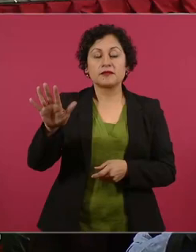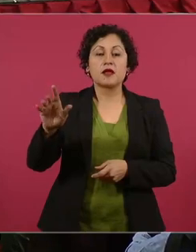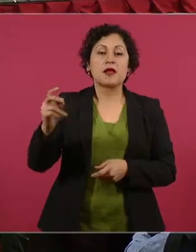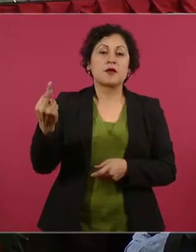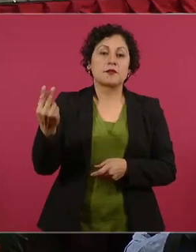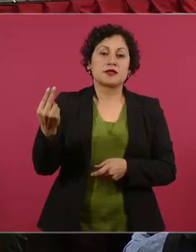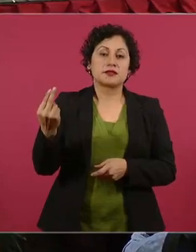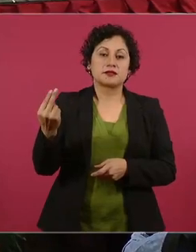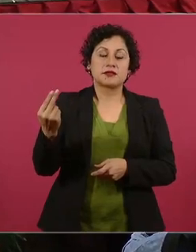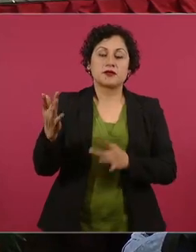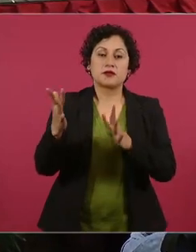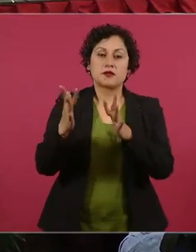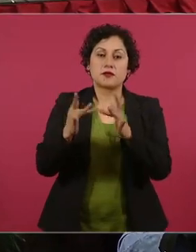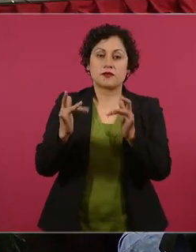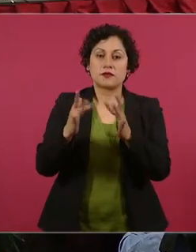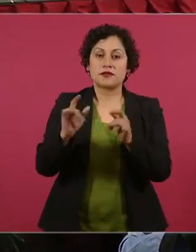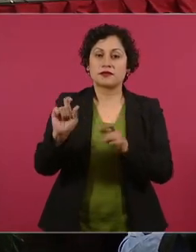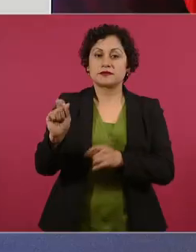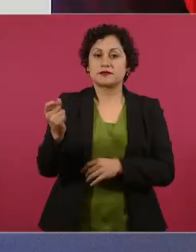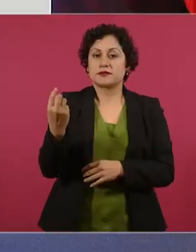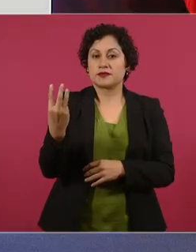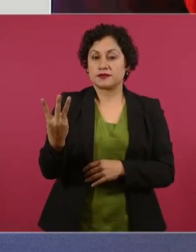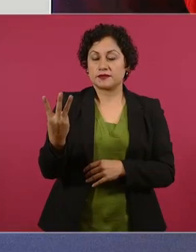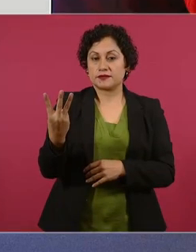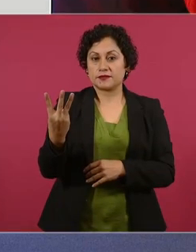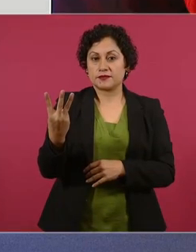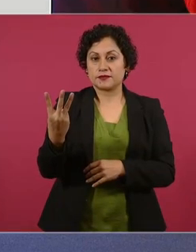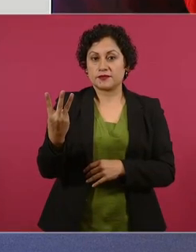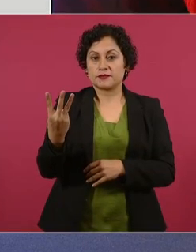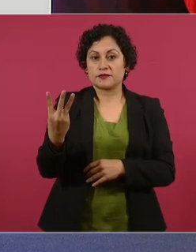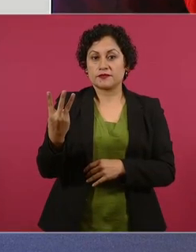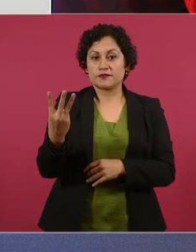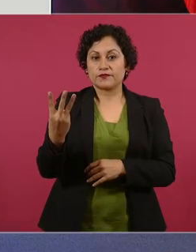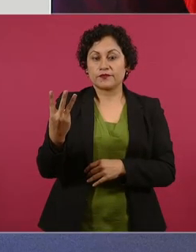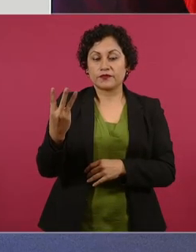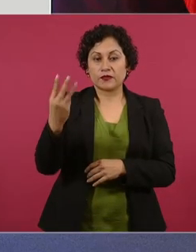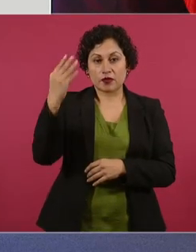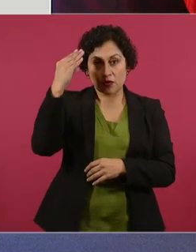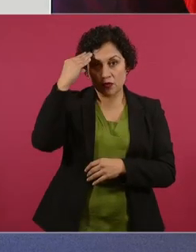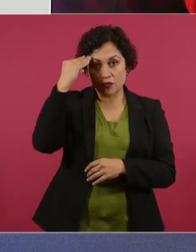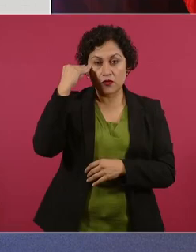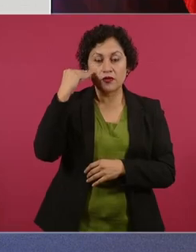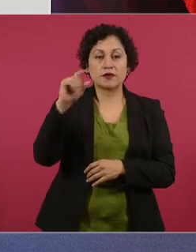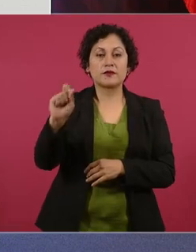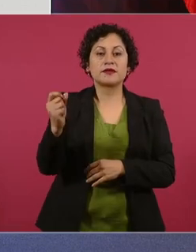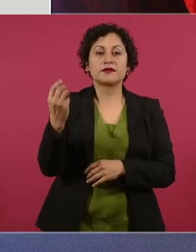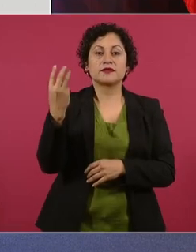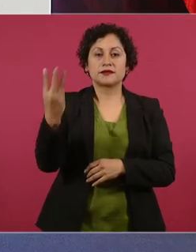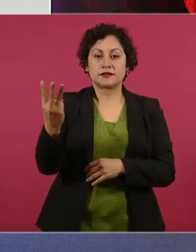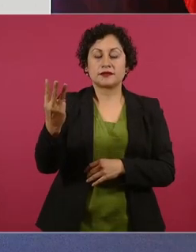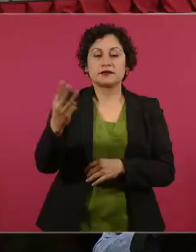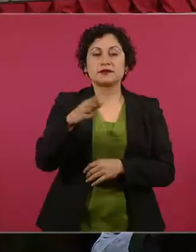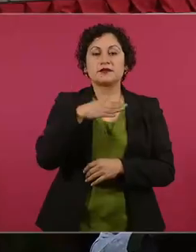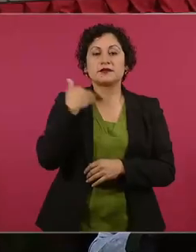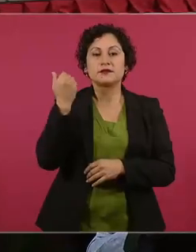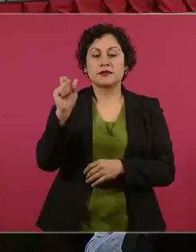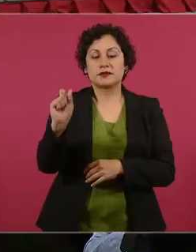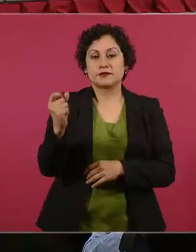25, Francia 23, Corea 23, Alemania 21,